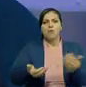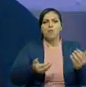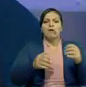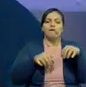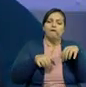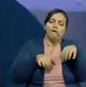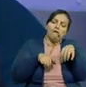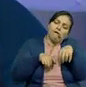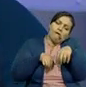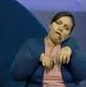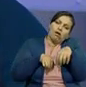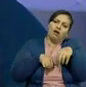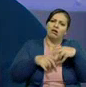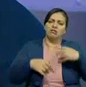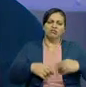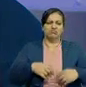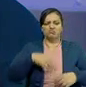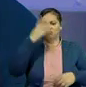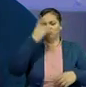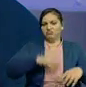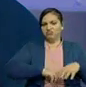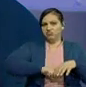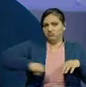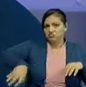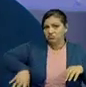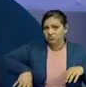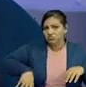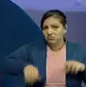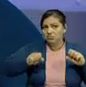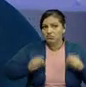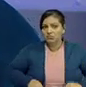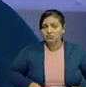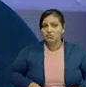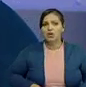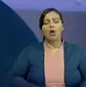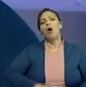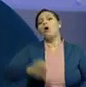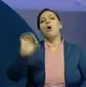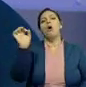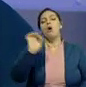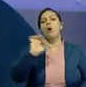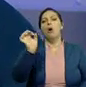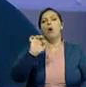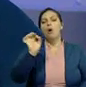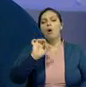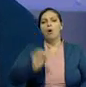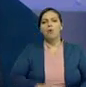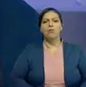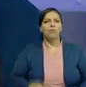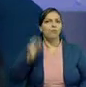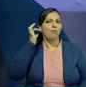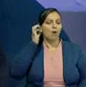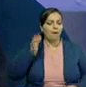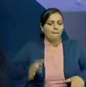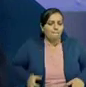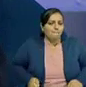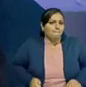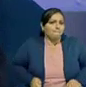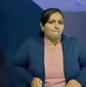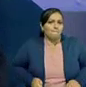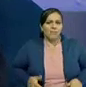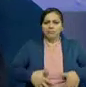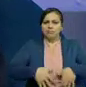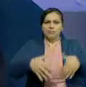lógicamente, legisladas anteriormente, ¿no? ¿Ustedes están a favor o en contra? Entonces, fíjense, nosotros tenemos que analizar primero desde